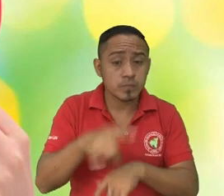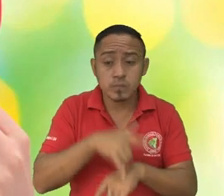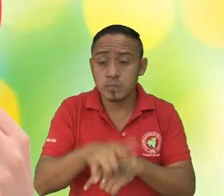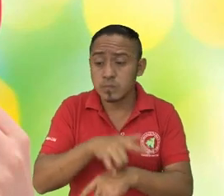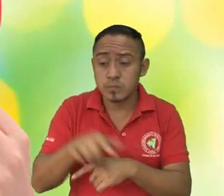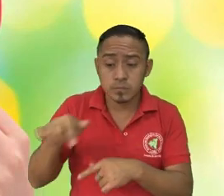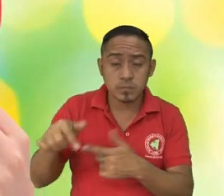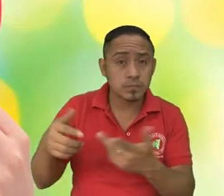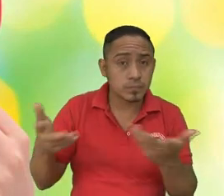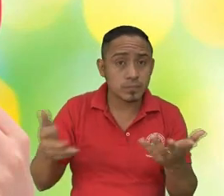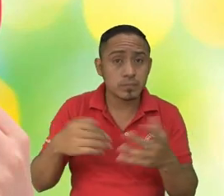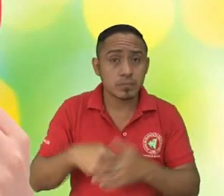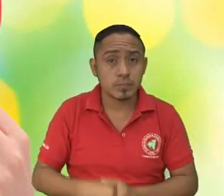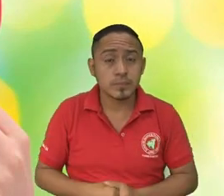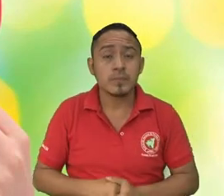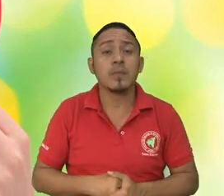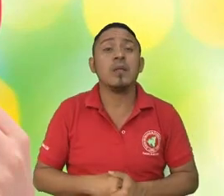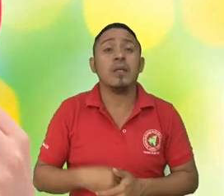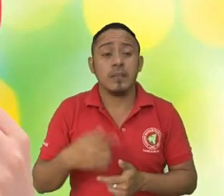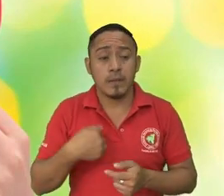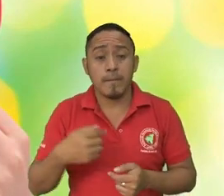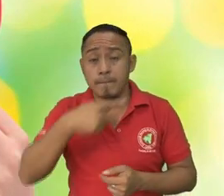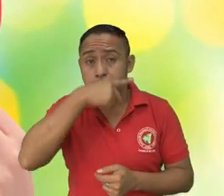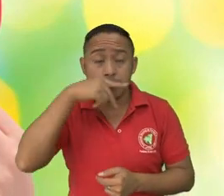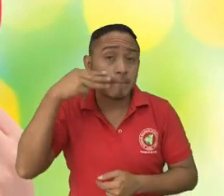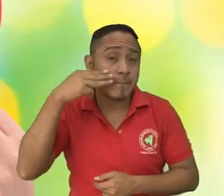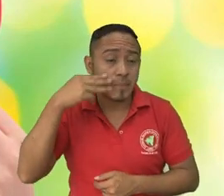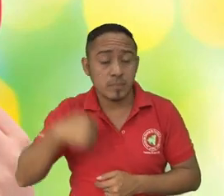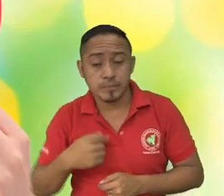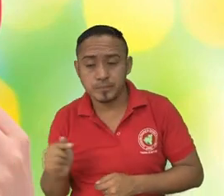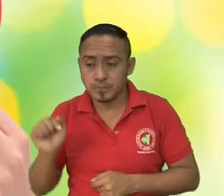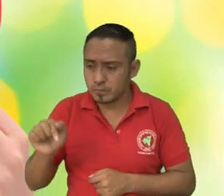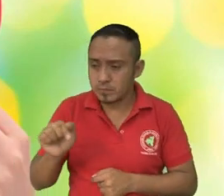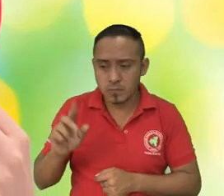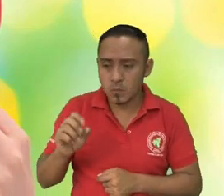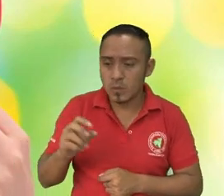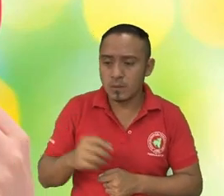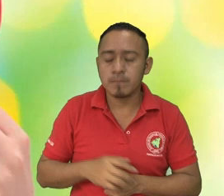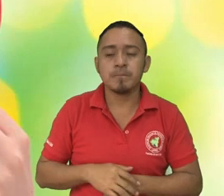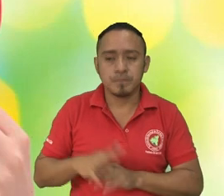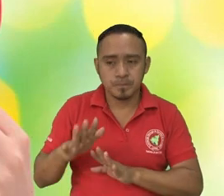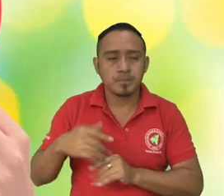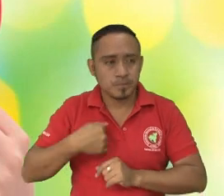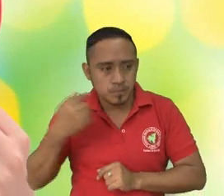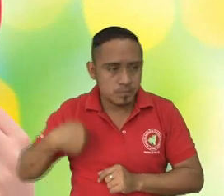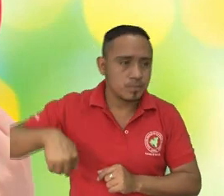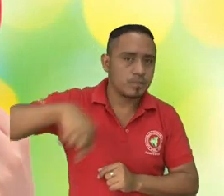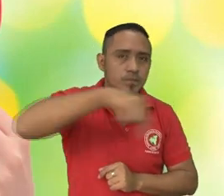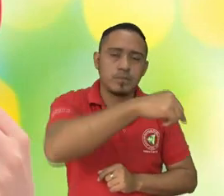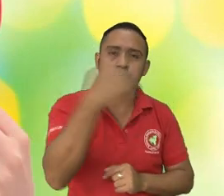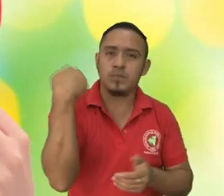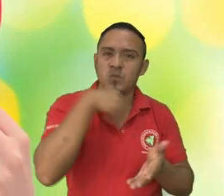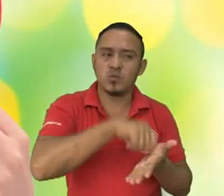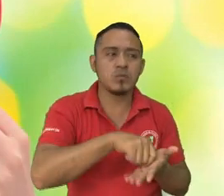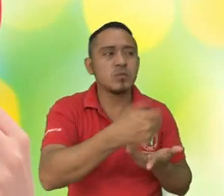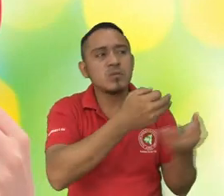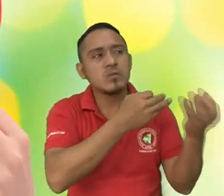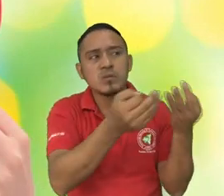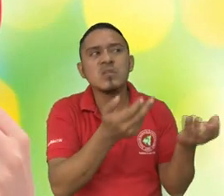el objetivo, y ir el padre a donde el profesor y por qué el niño no quiere ir al